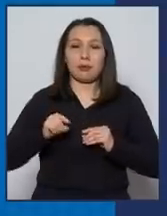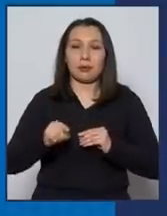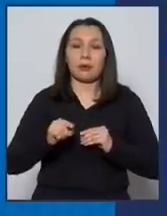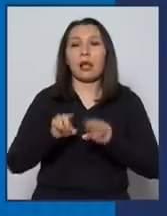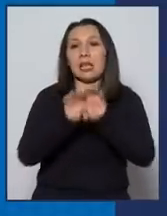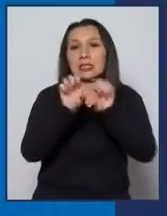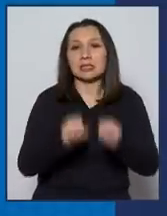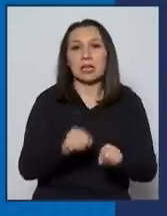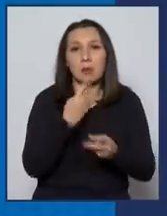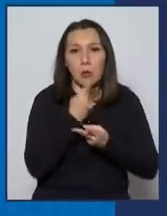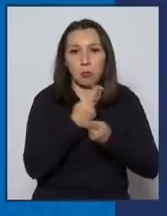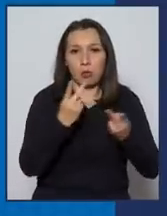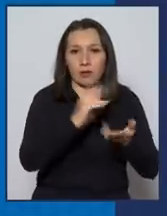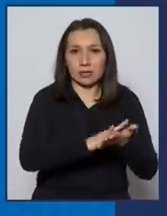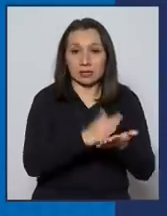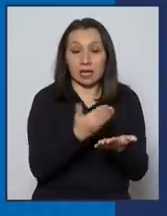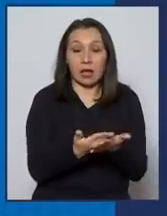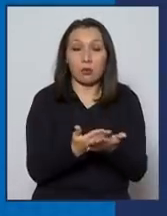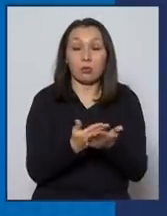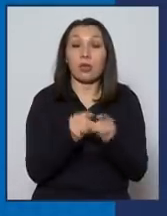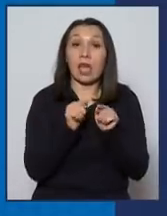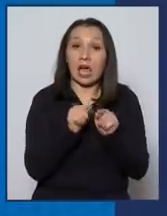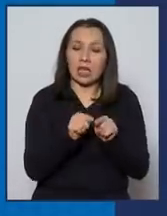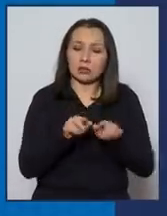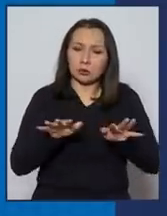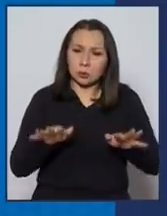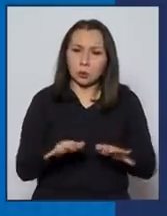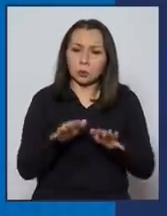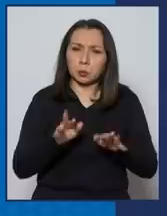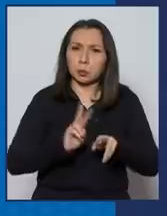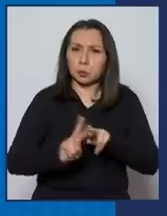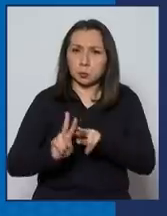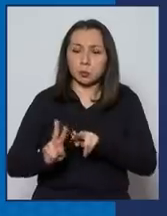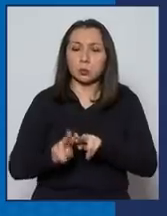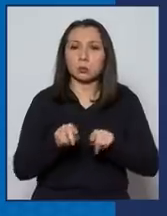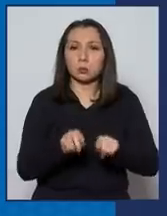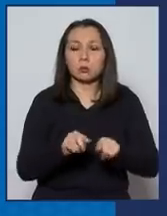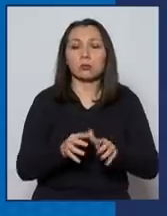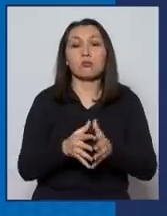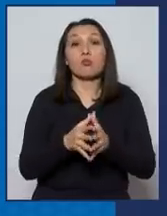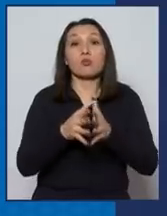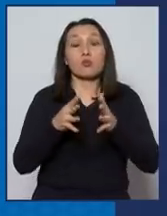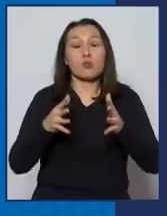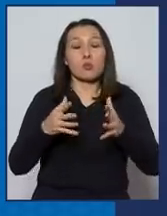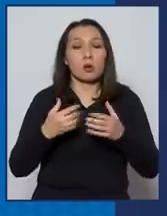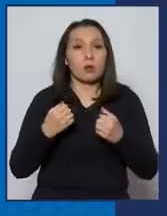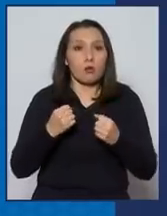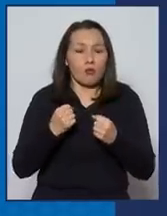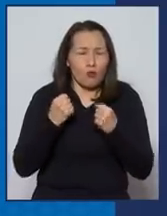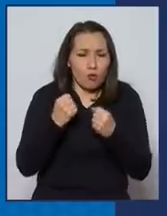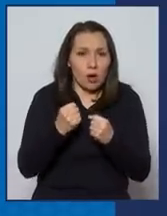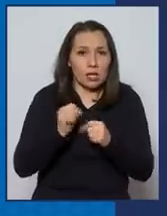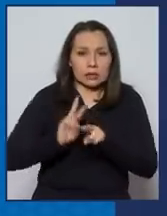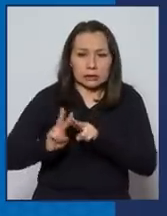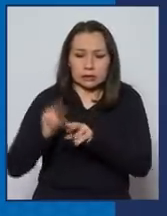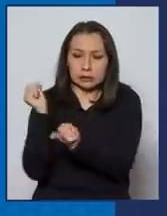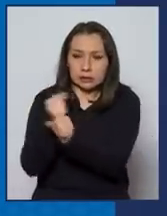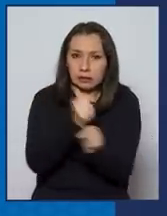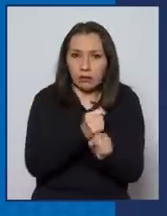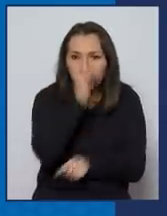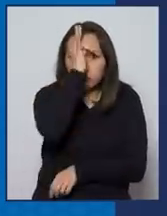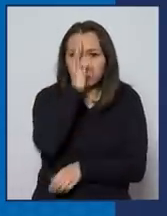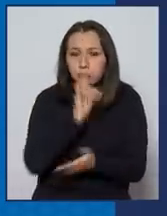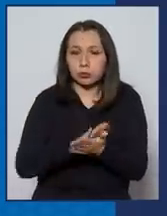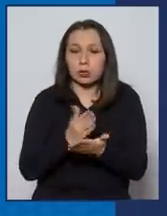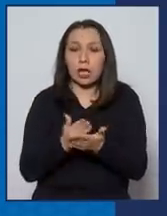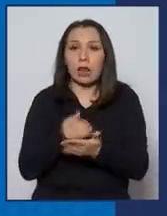sistema público de salud. Este es un esfuerzo que se ha hecho y es un esfuerzo gigante de parte de los trabajadores de la